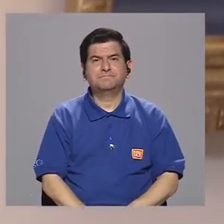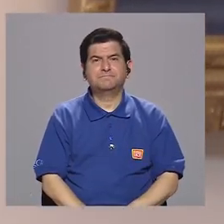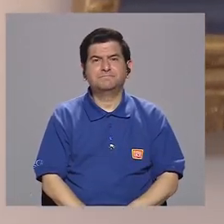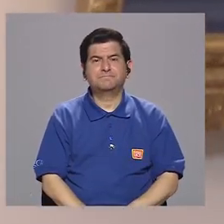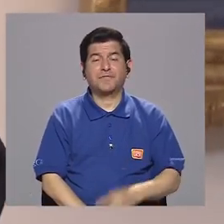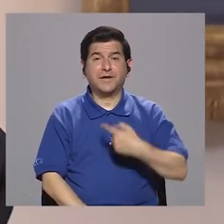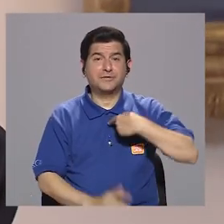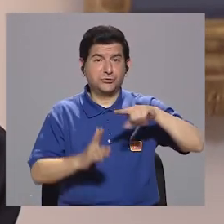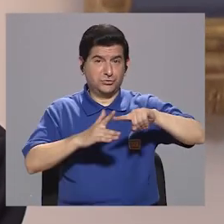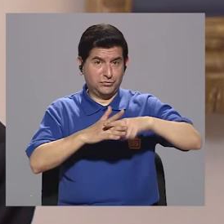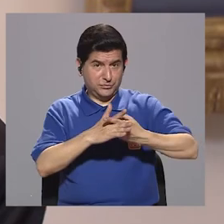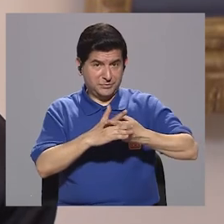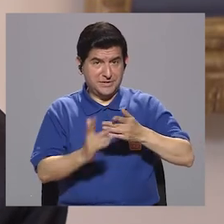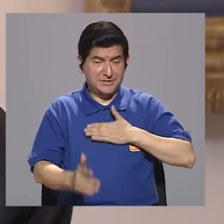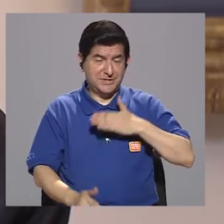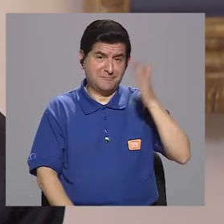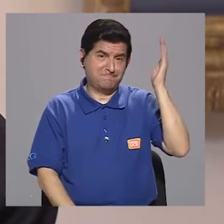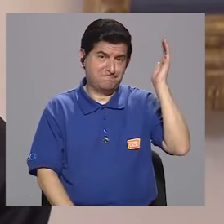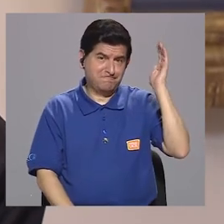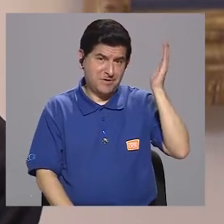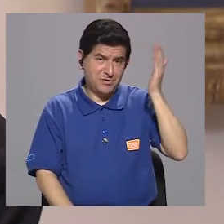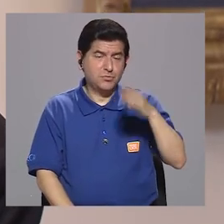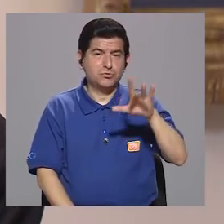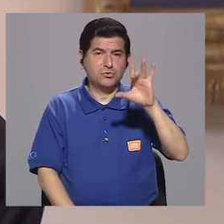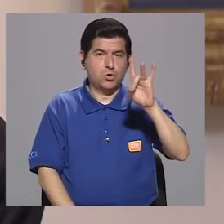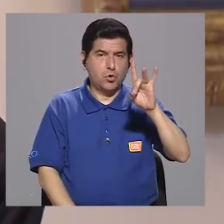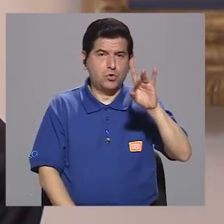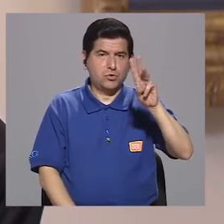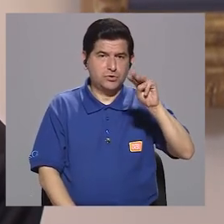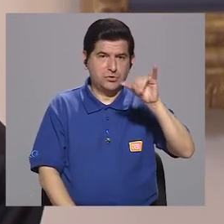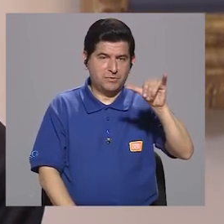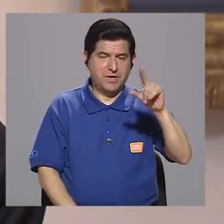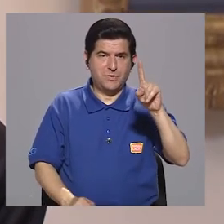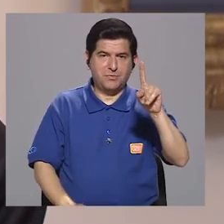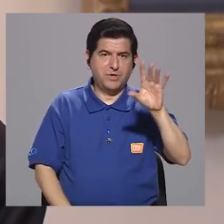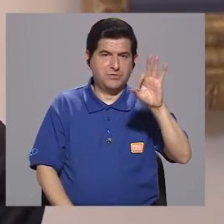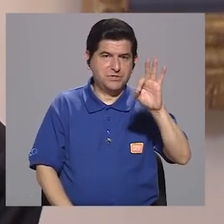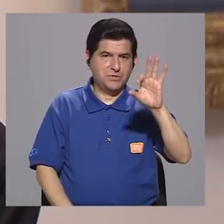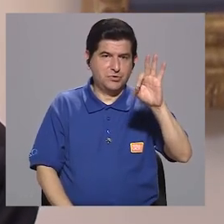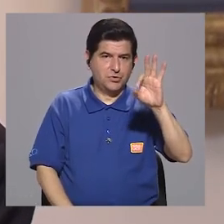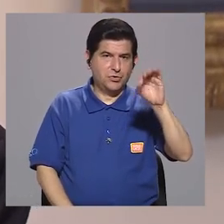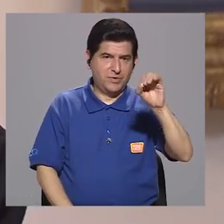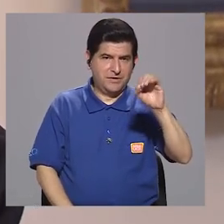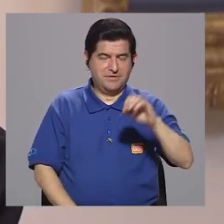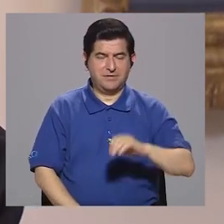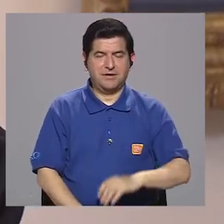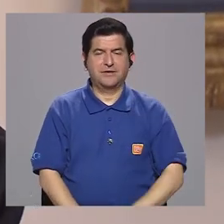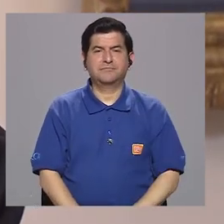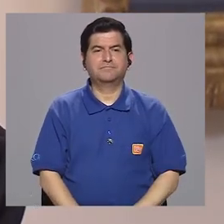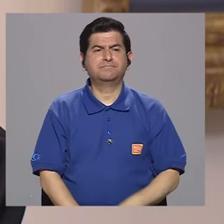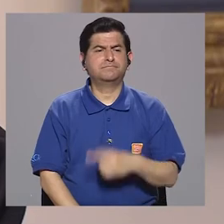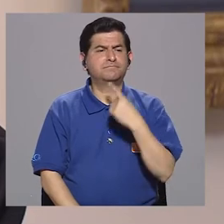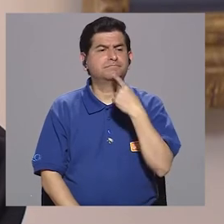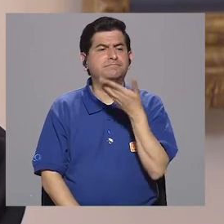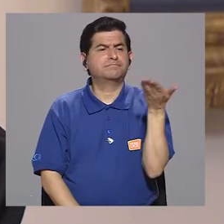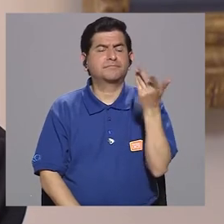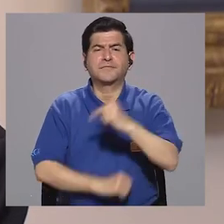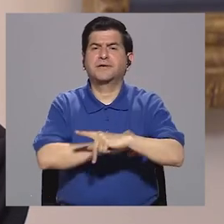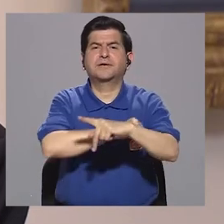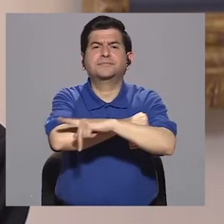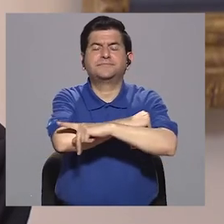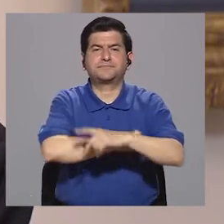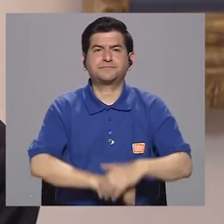yo empecé mi discurso del 8 de mayo de 1990 señalándole al